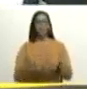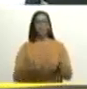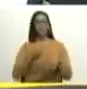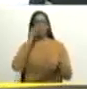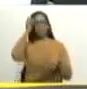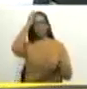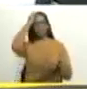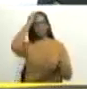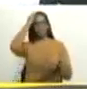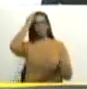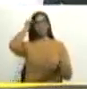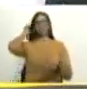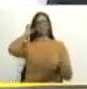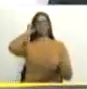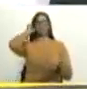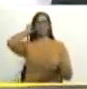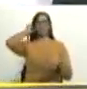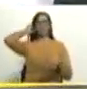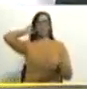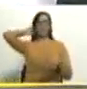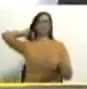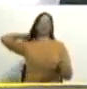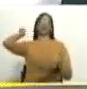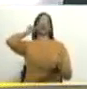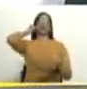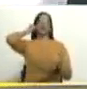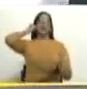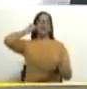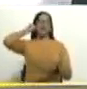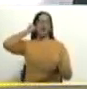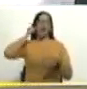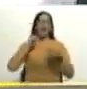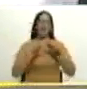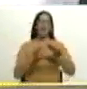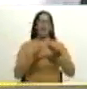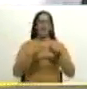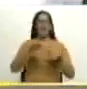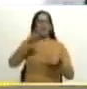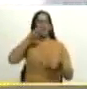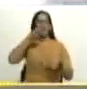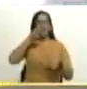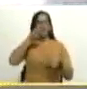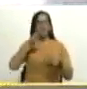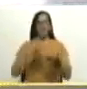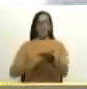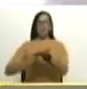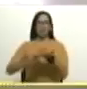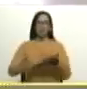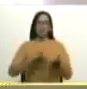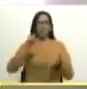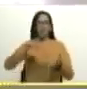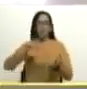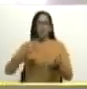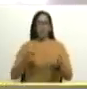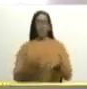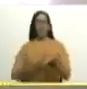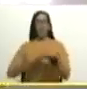haciéndole seguimiento a la satisfacción de necesidades, a la recuperación económica